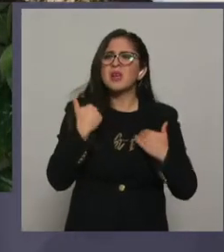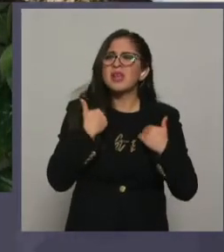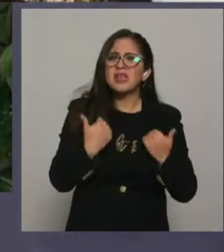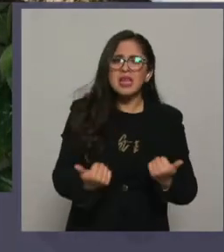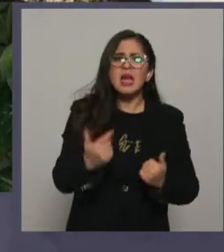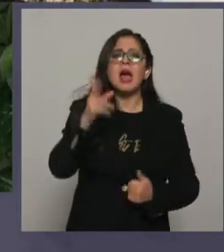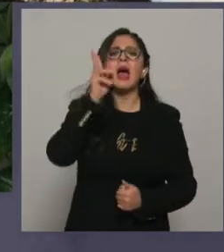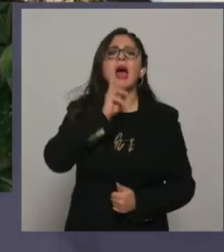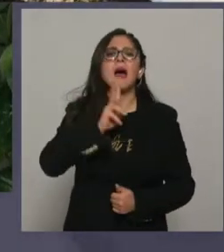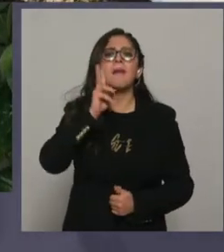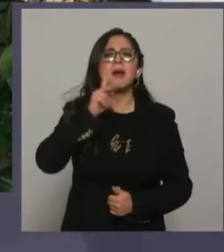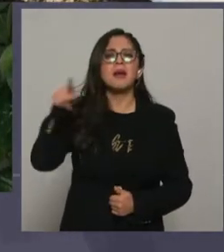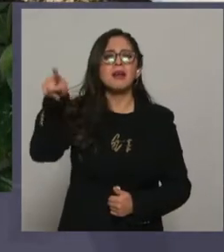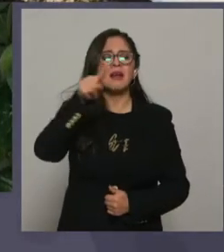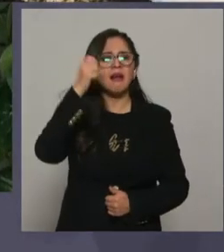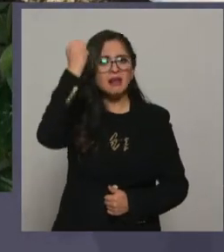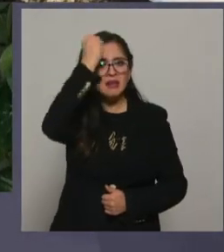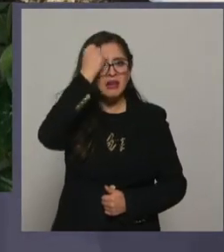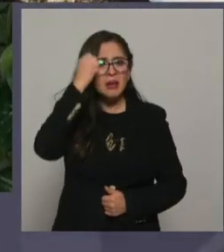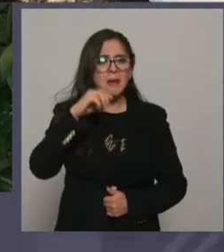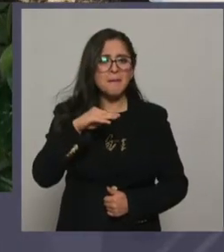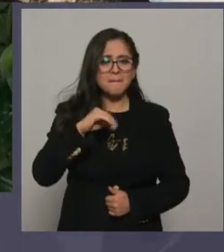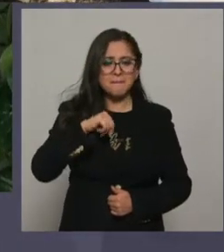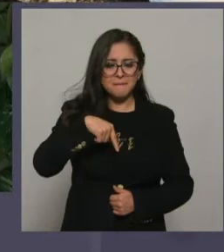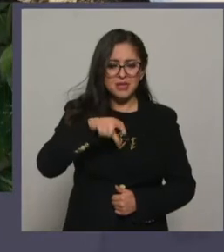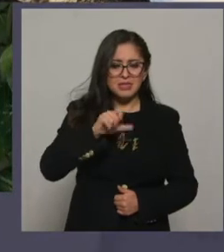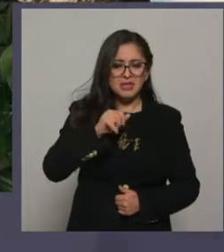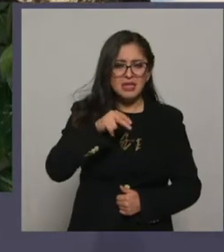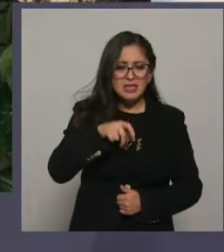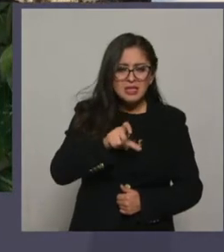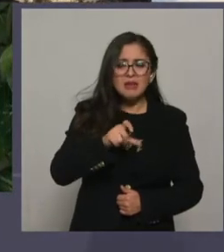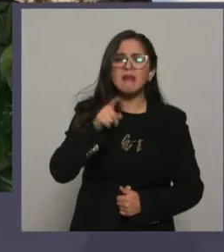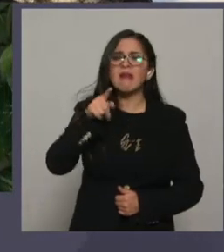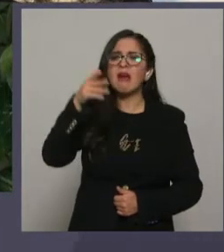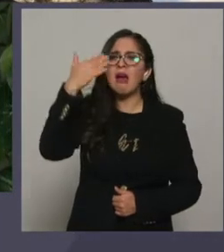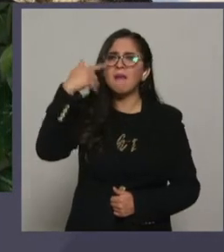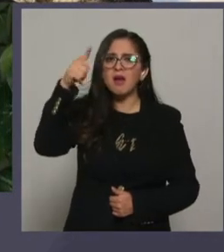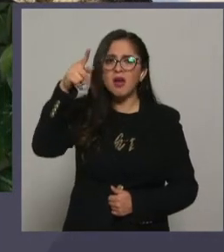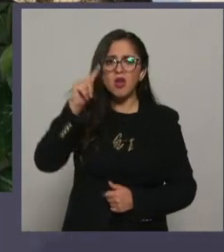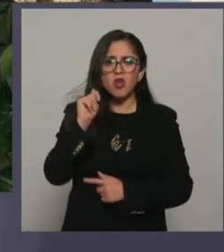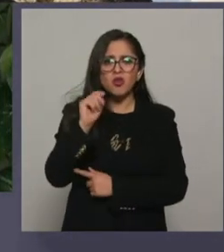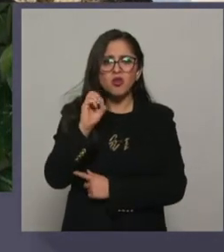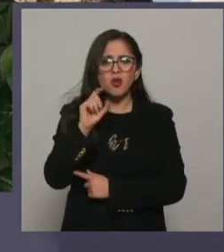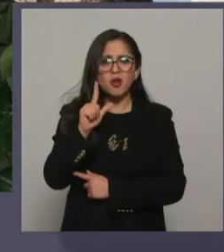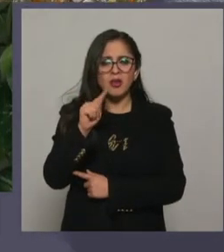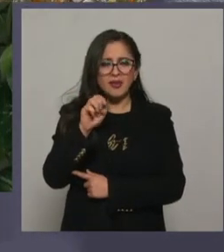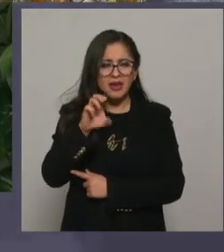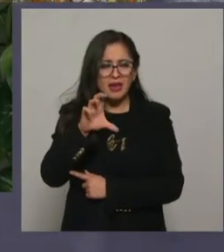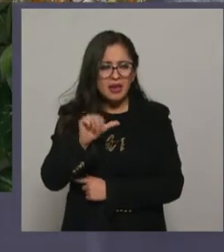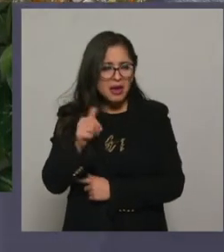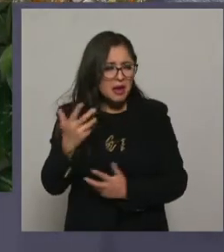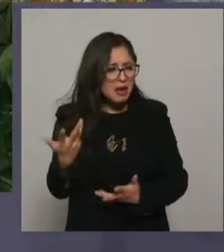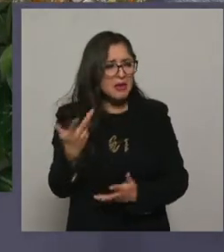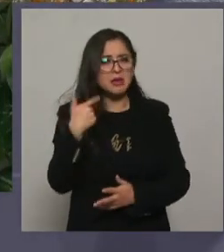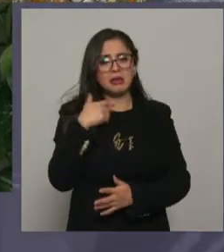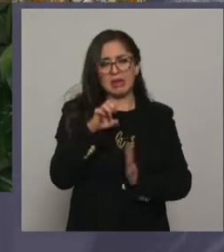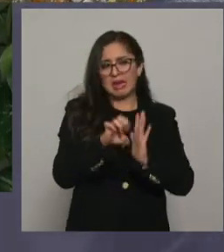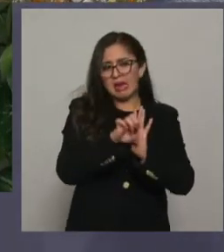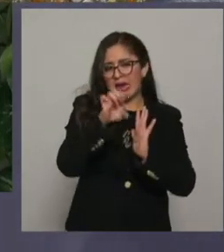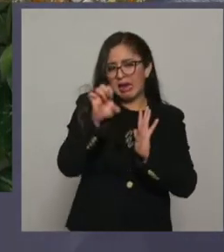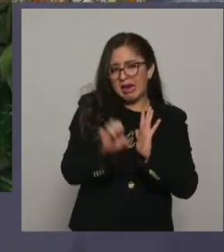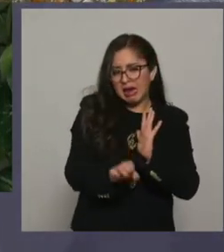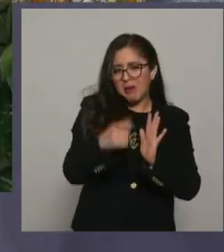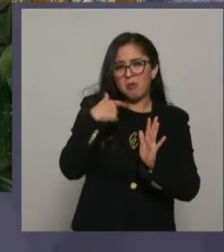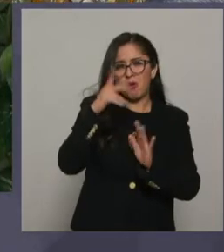de Mixquic porque tenían una tradición y un conocimiento tolteca, ¿no? Que, si me permiten la comparativa, podríamos decir que eran como los griegos